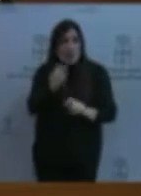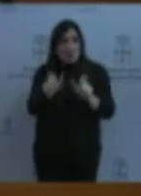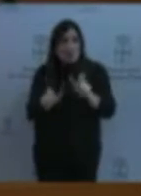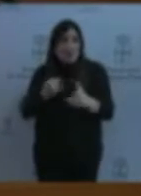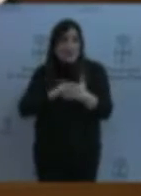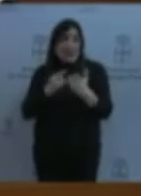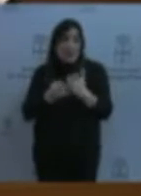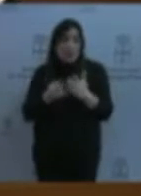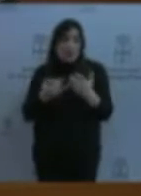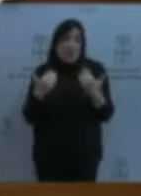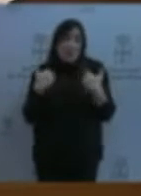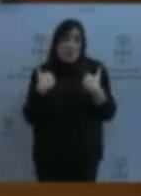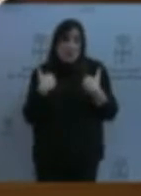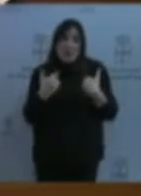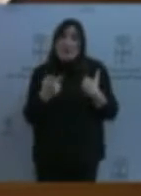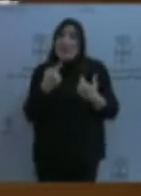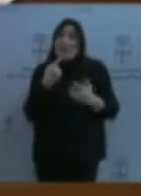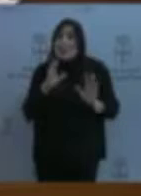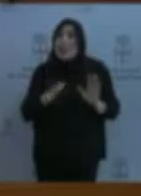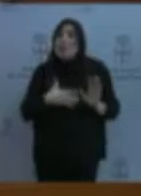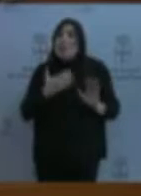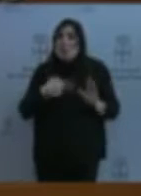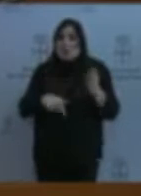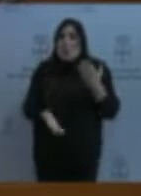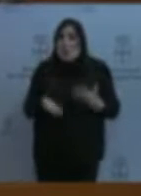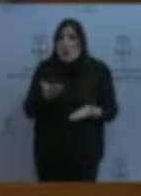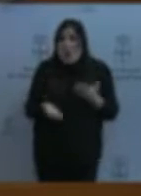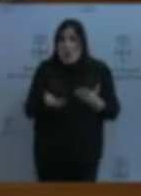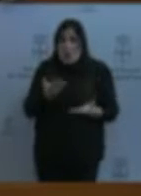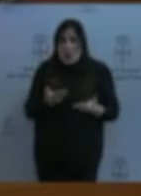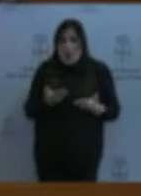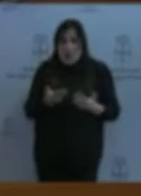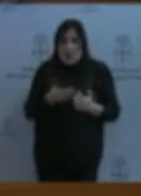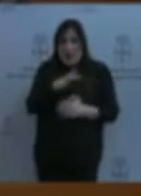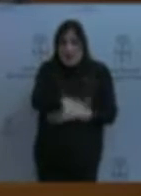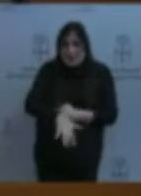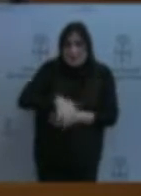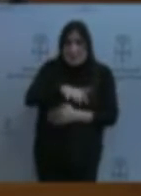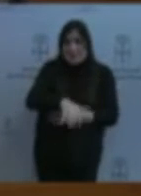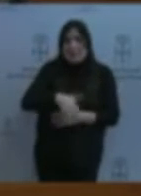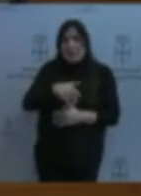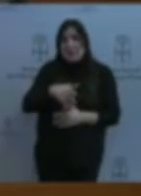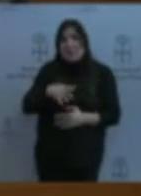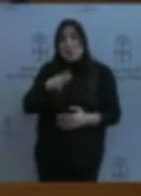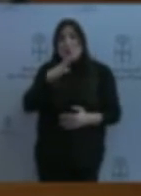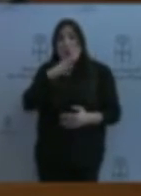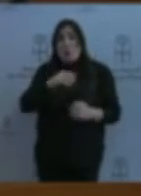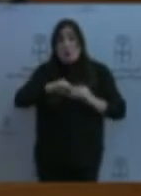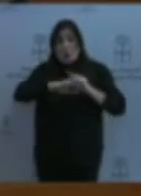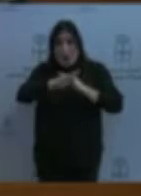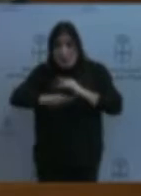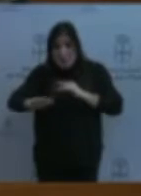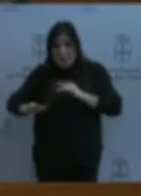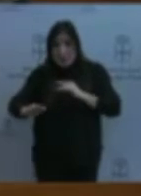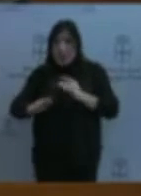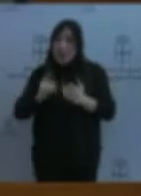podemos considerar que la socavación es consecuencia de la regresión de la playa, de fenómenos de reflexión, de incidencia